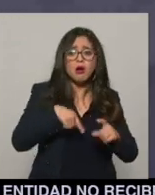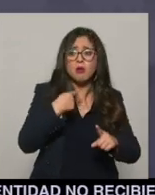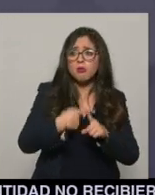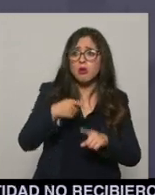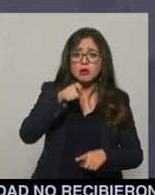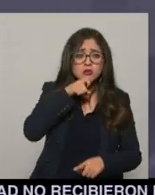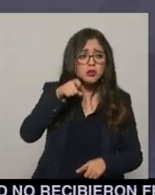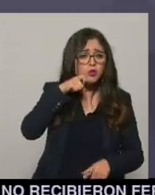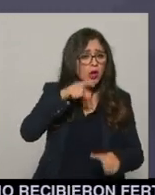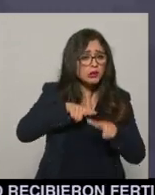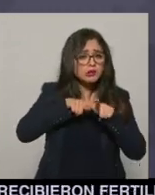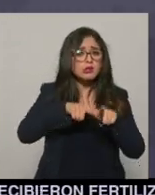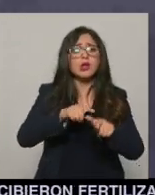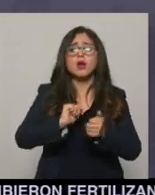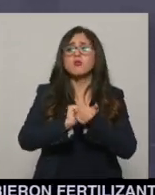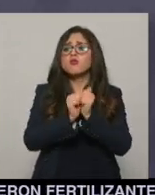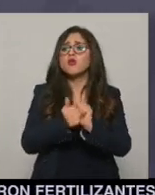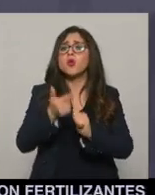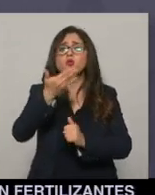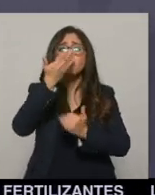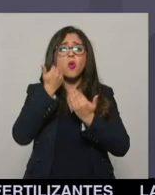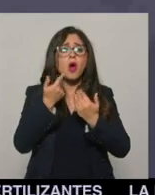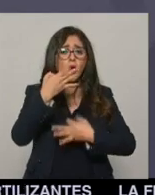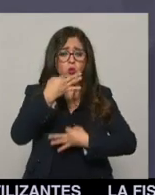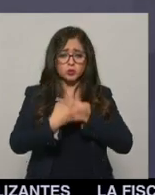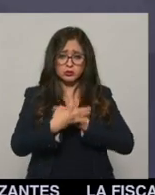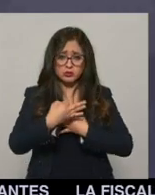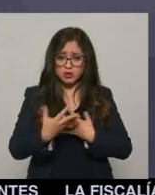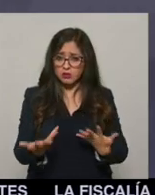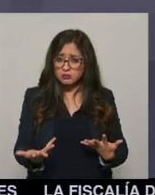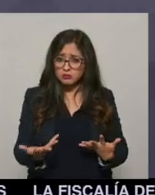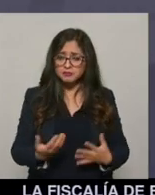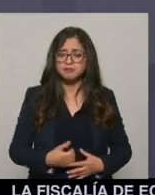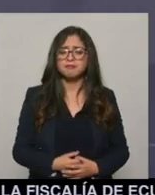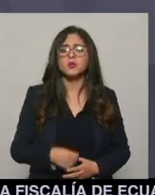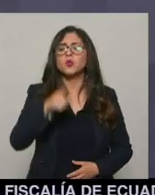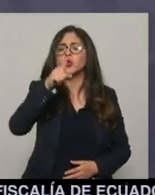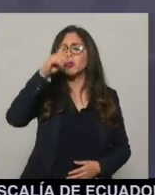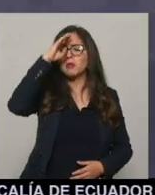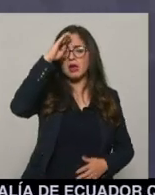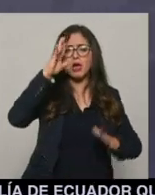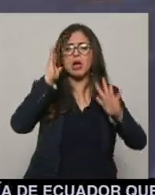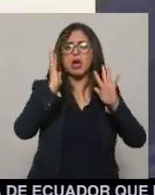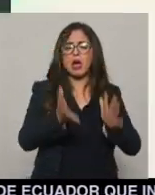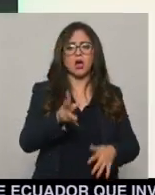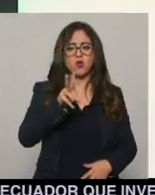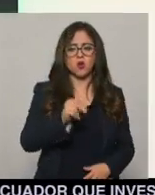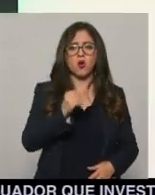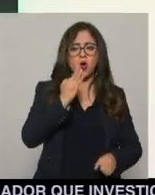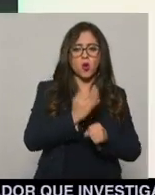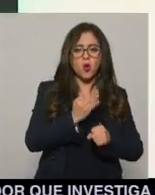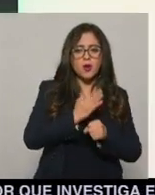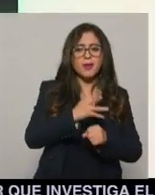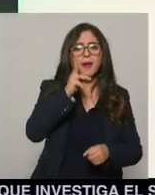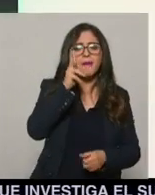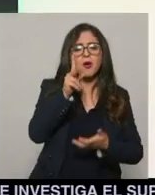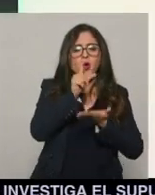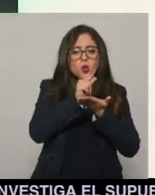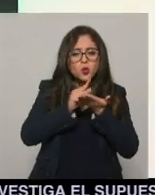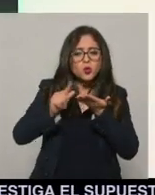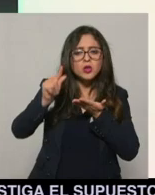esta burbuja de impunidad. Y además no se va a quedar ahí, ¿eh? Ya estoy viendo en Twitter lo siguiente: